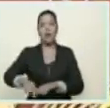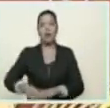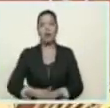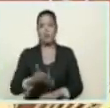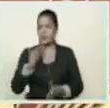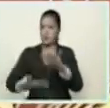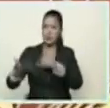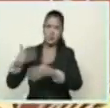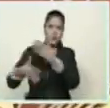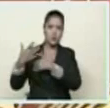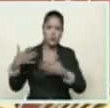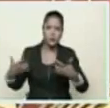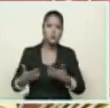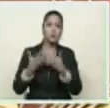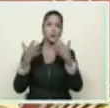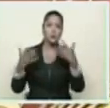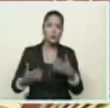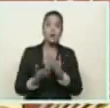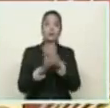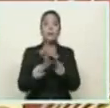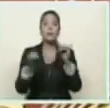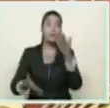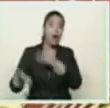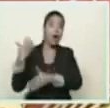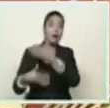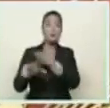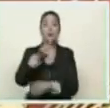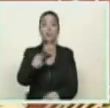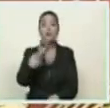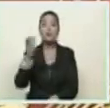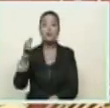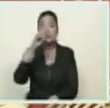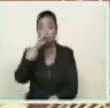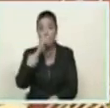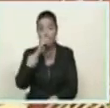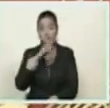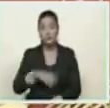de las luchas por la independencia de hace 200 años